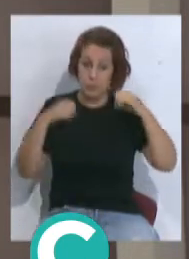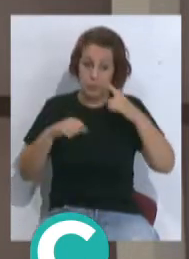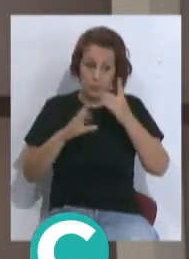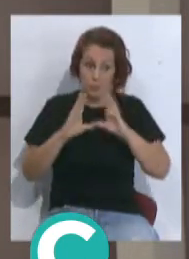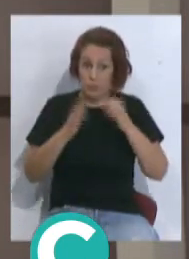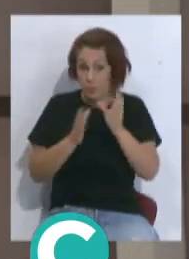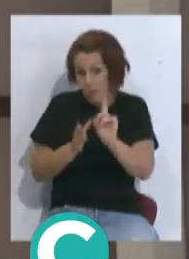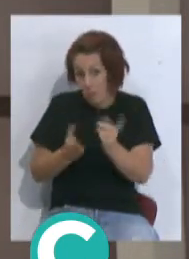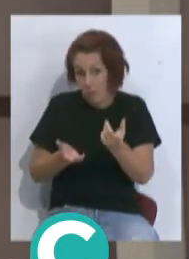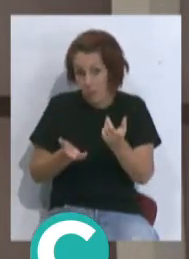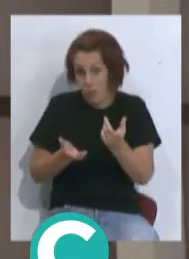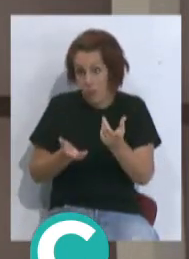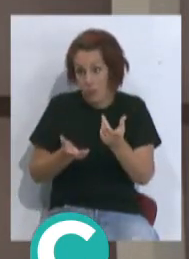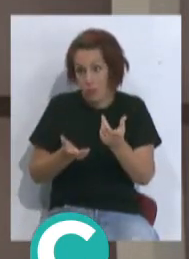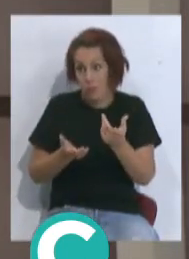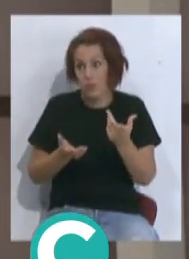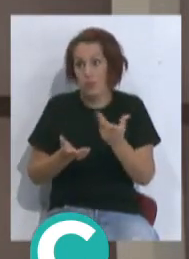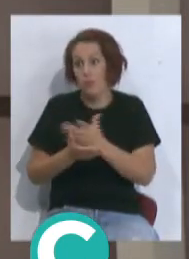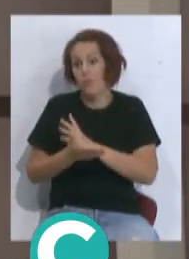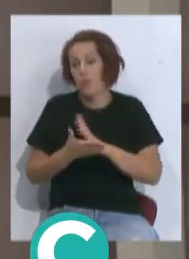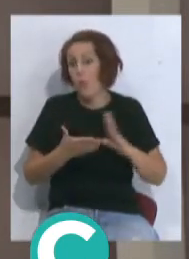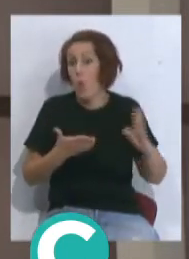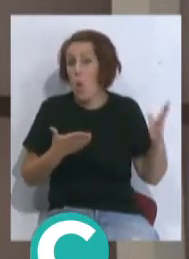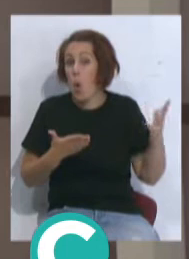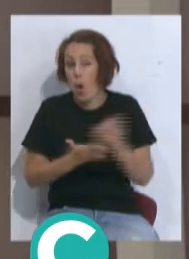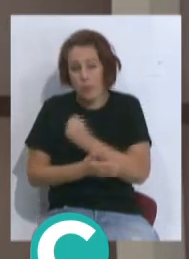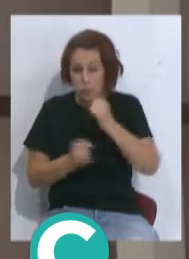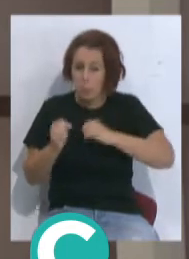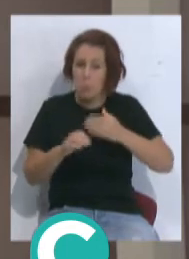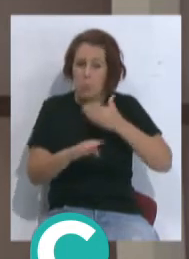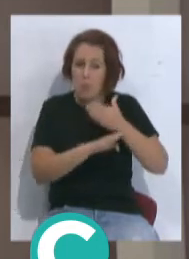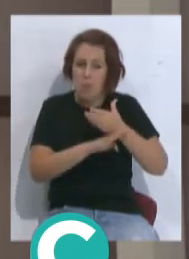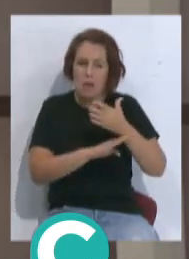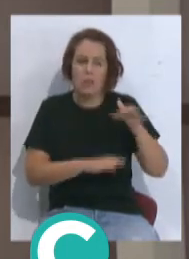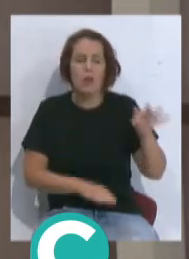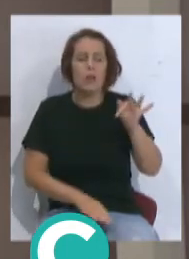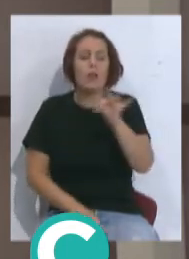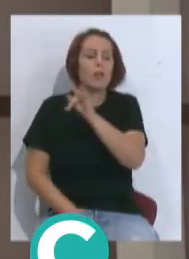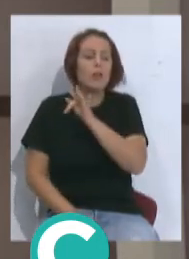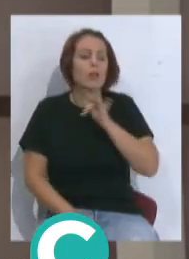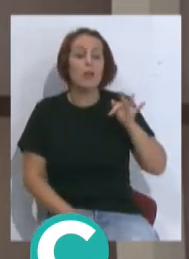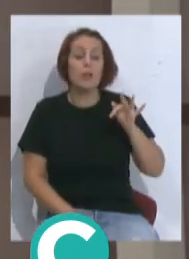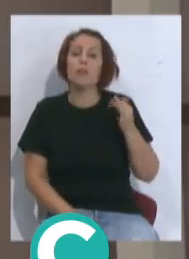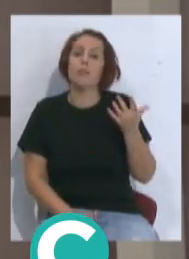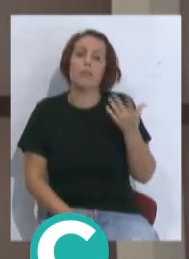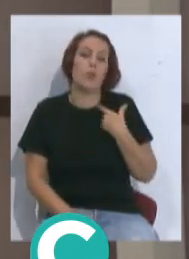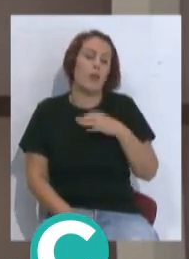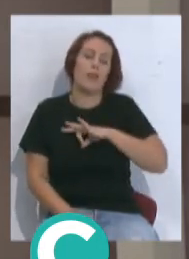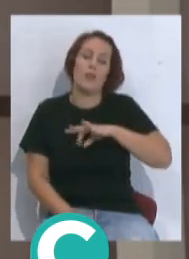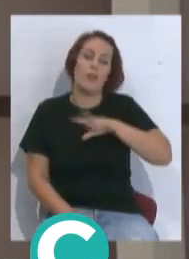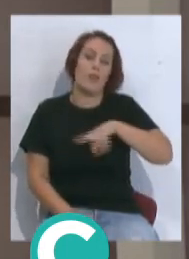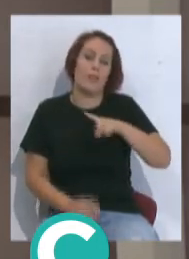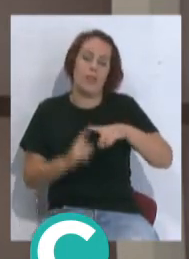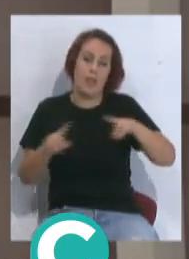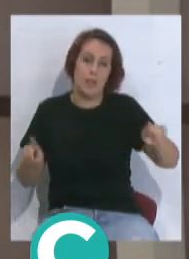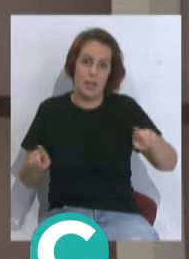sino todas las que van al concurso mismo. Y esto no es lo mismo que si fuera enero ya o a